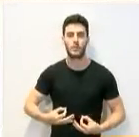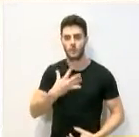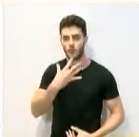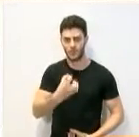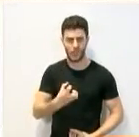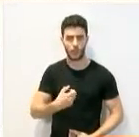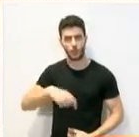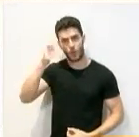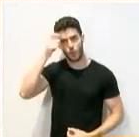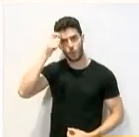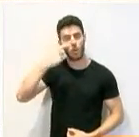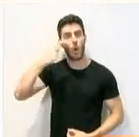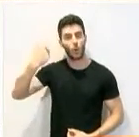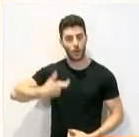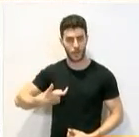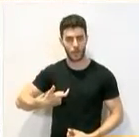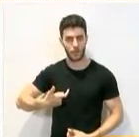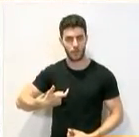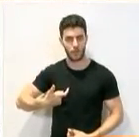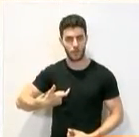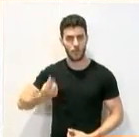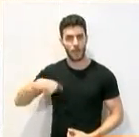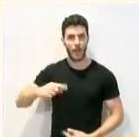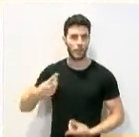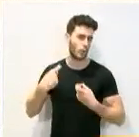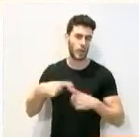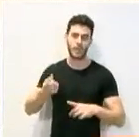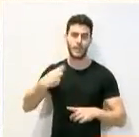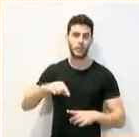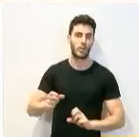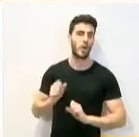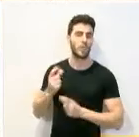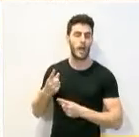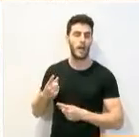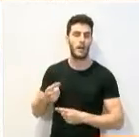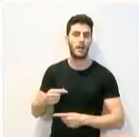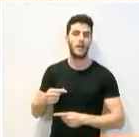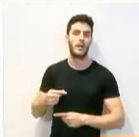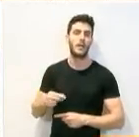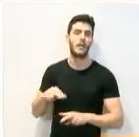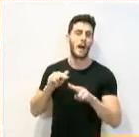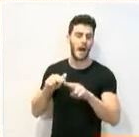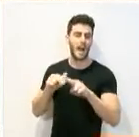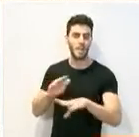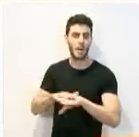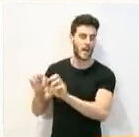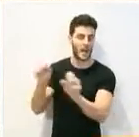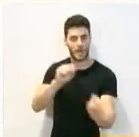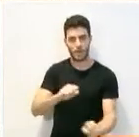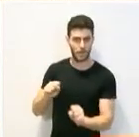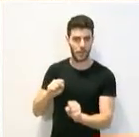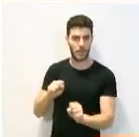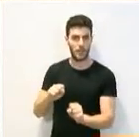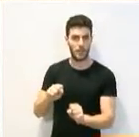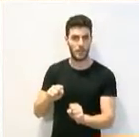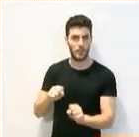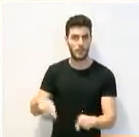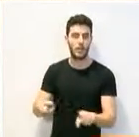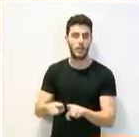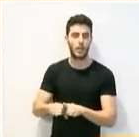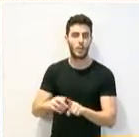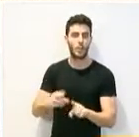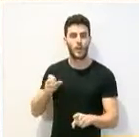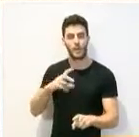el pueblo ucraniano, que no necesita que le enviemos armas sin formación alguna para defenderse como David contra